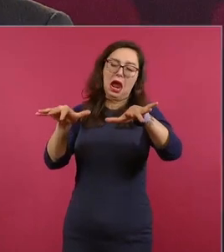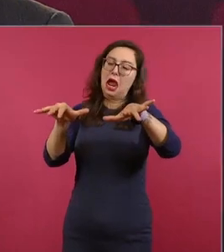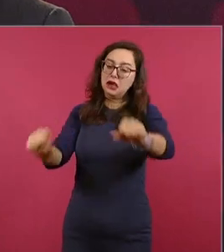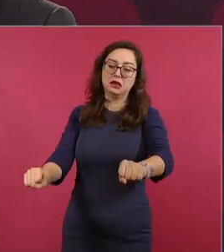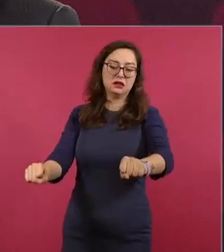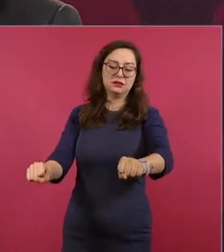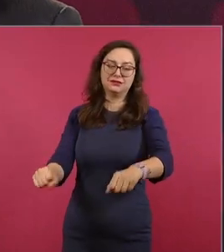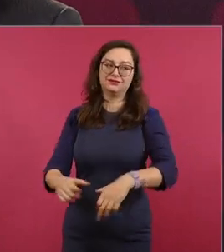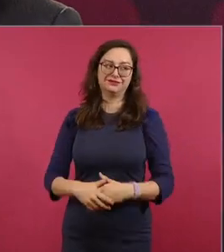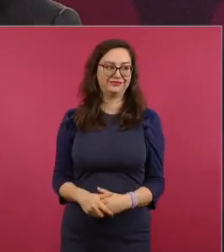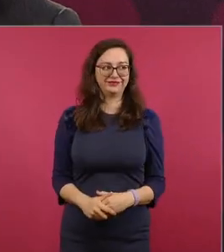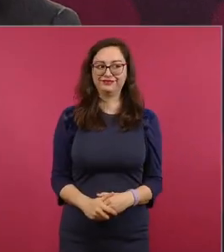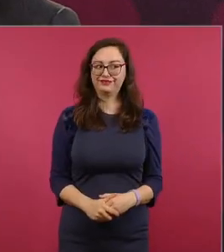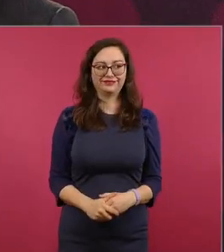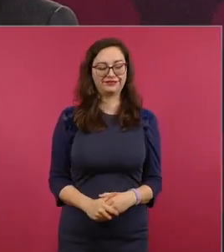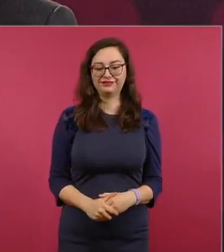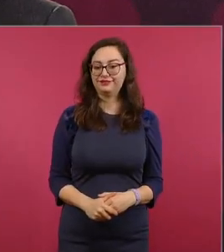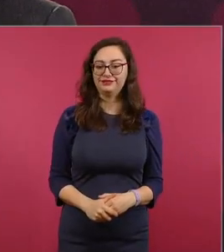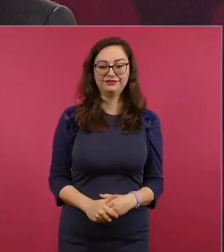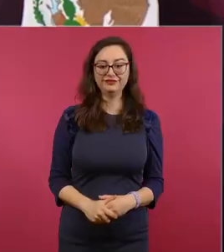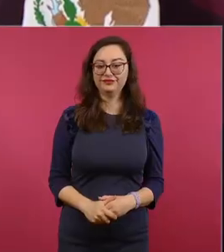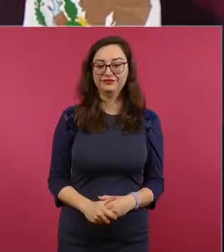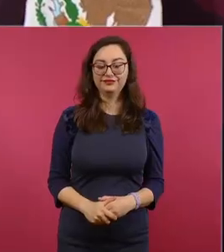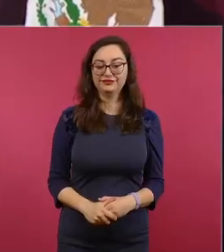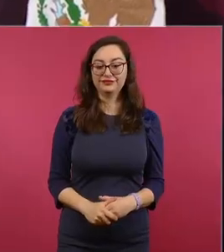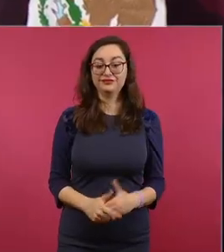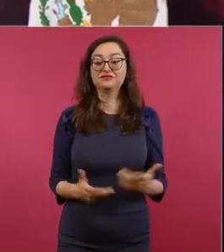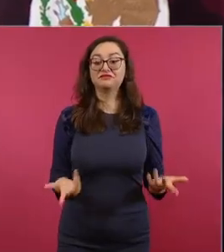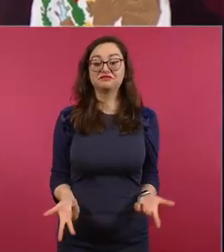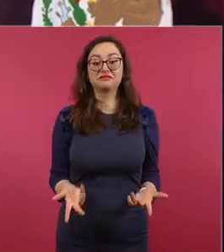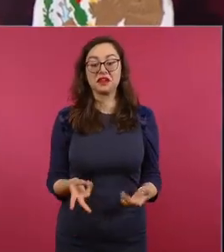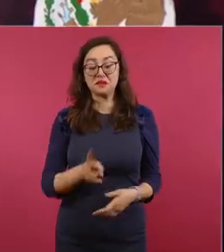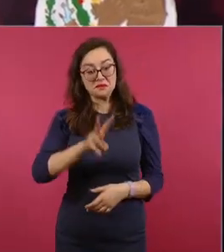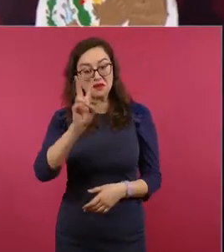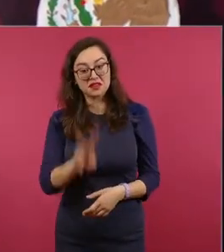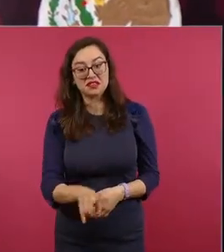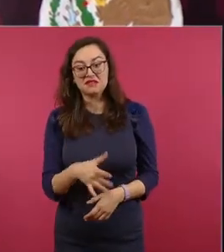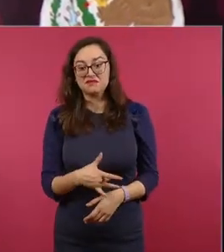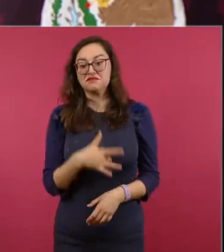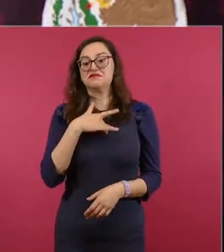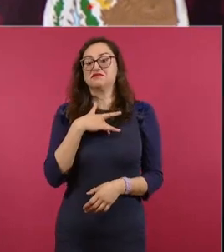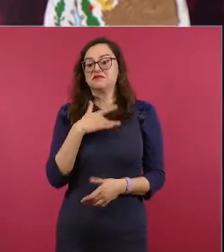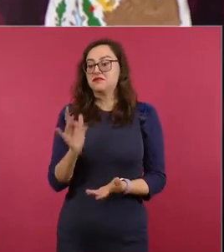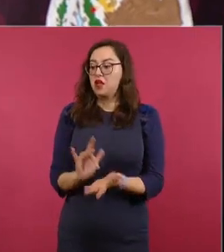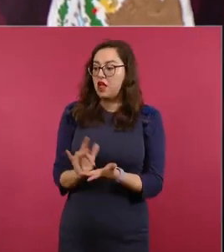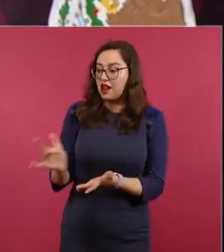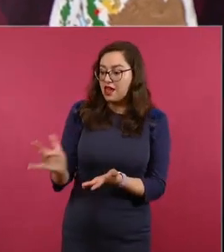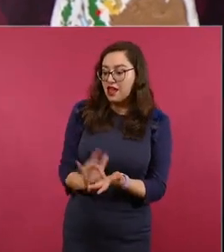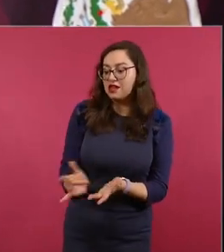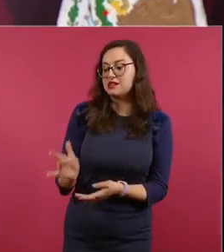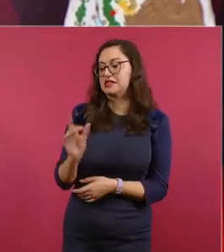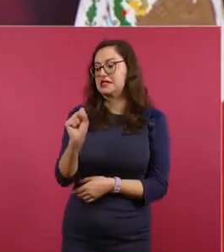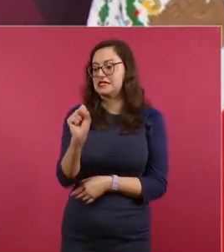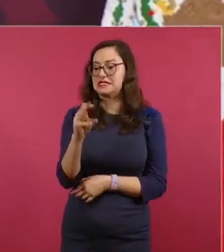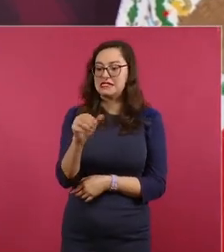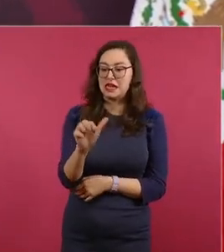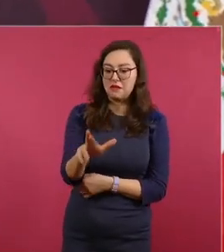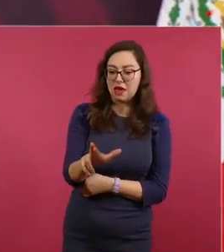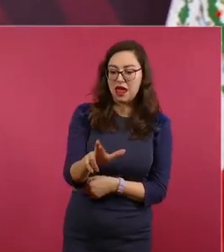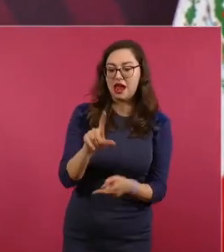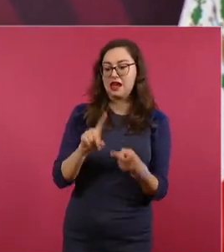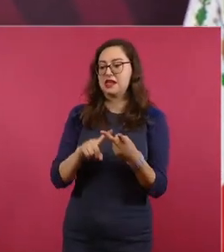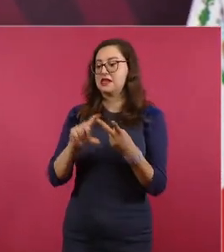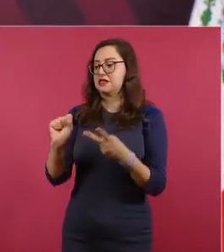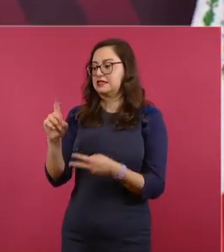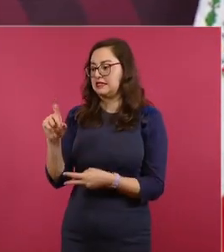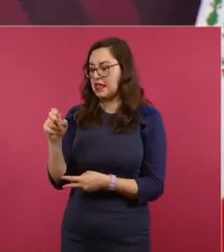Yo quiero agradecerle mucho a las Fuerzas Armadas, tanto a la Secretaría de Marina como a